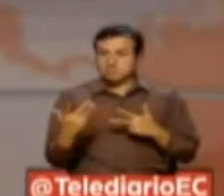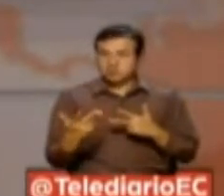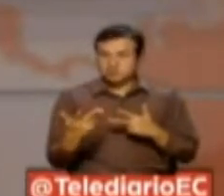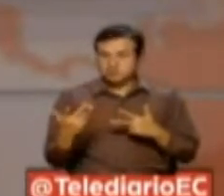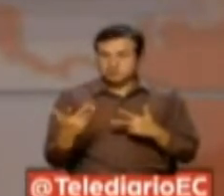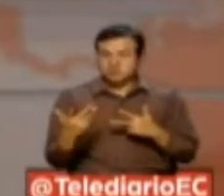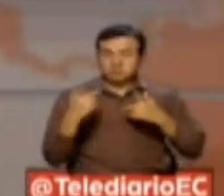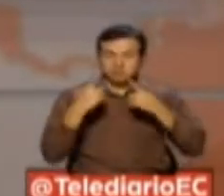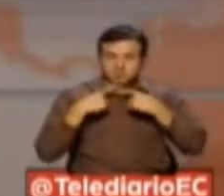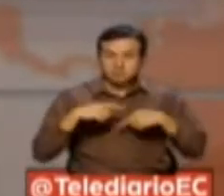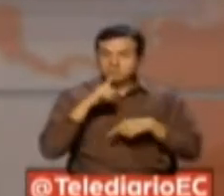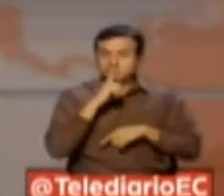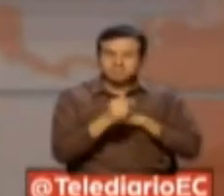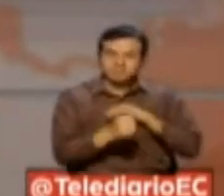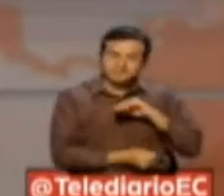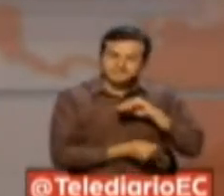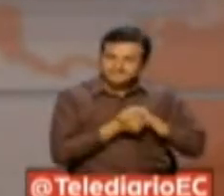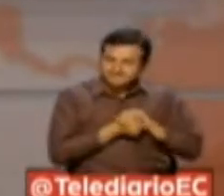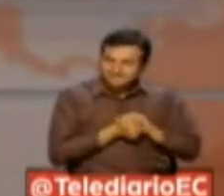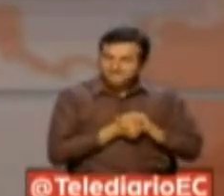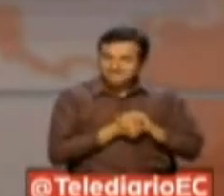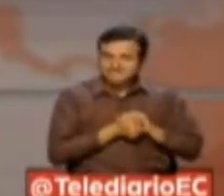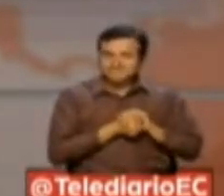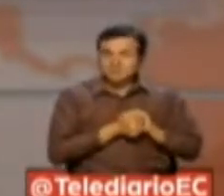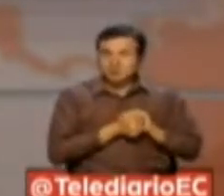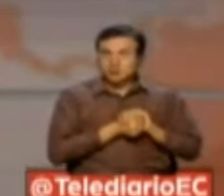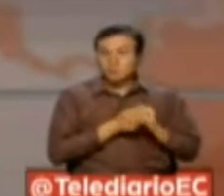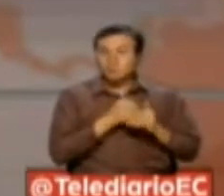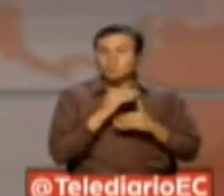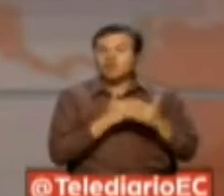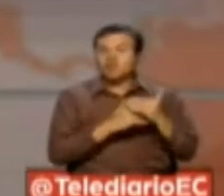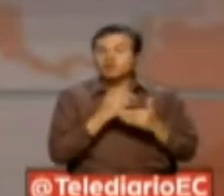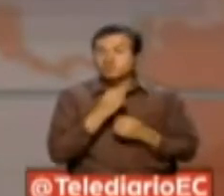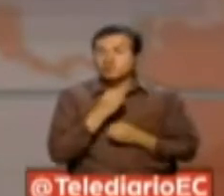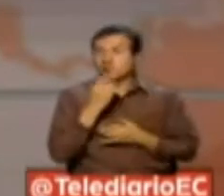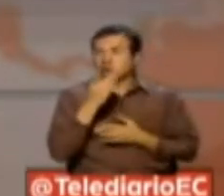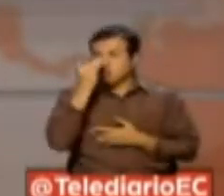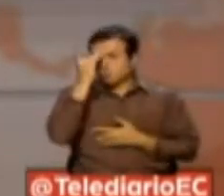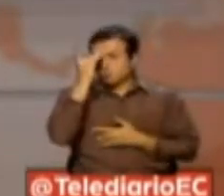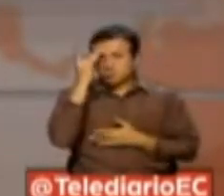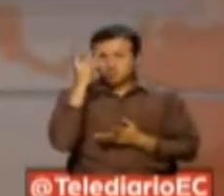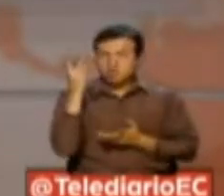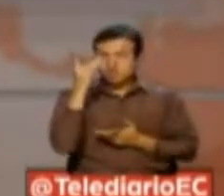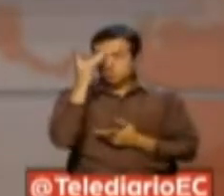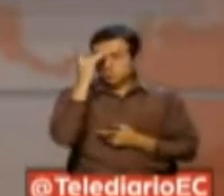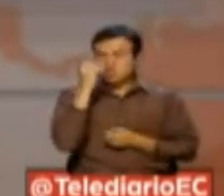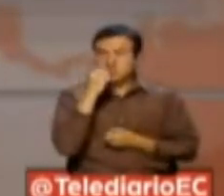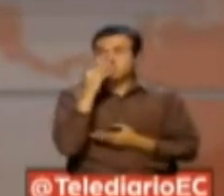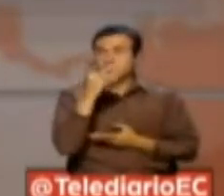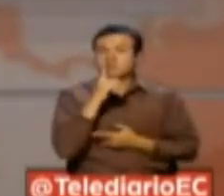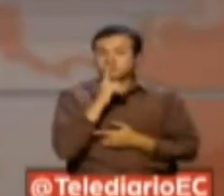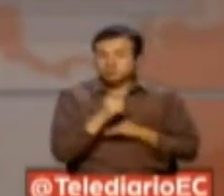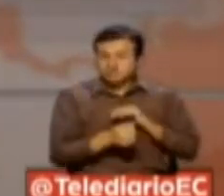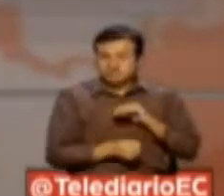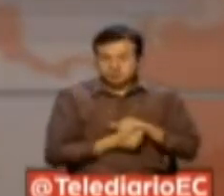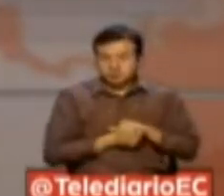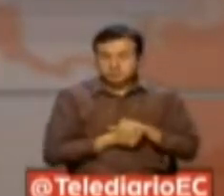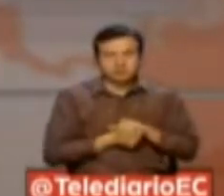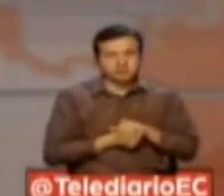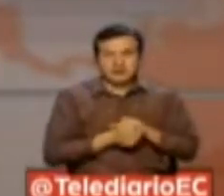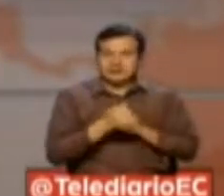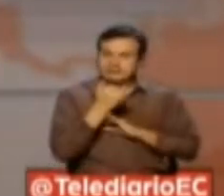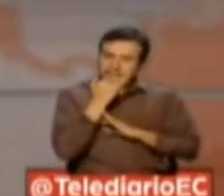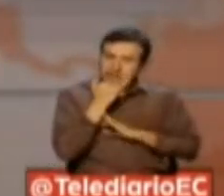se le declaró secreta a la misión si no es deuda inclusive ese secretismo que no debía